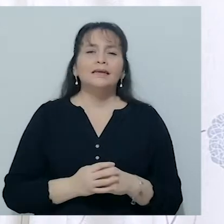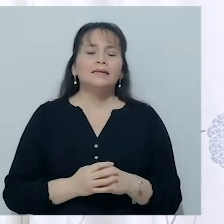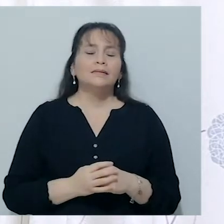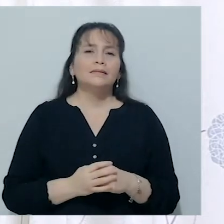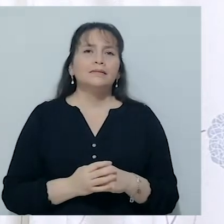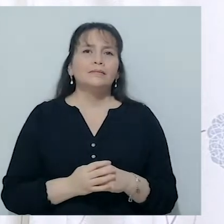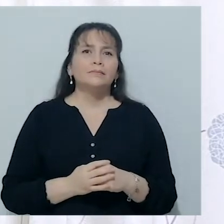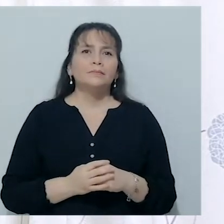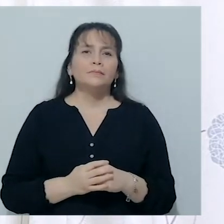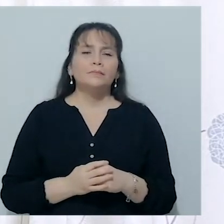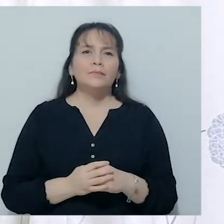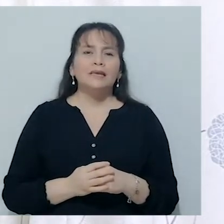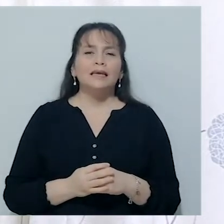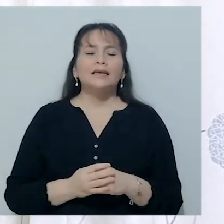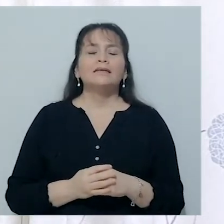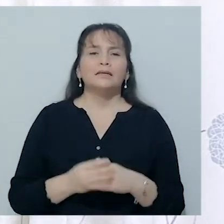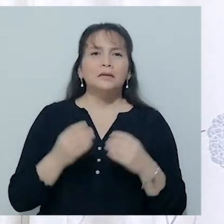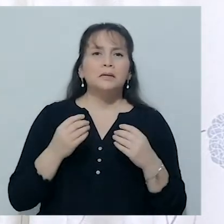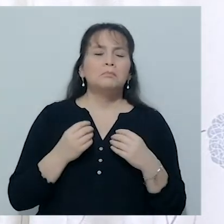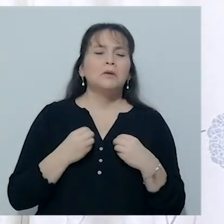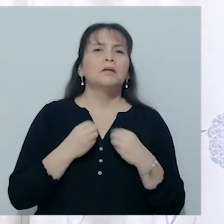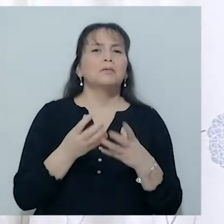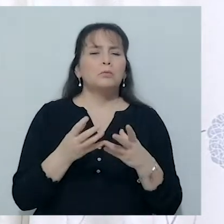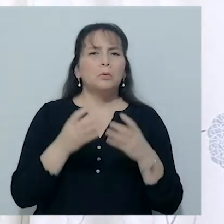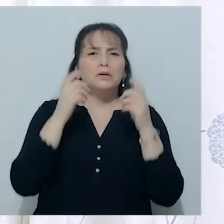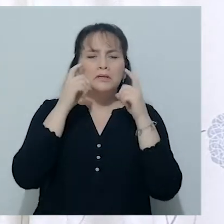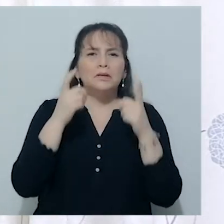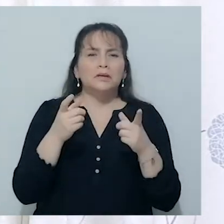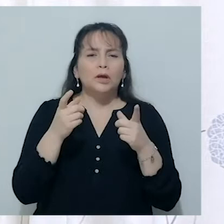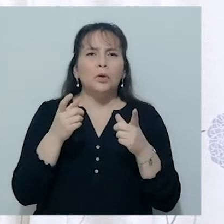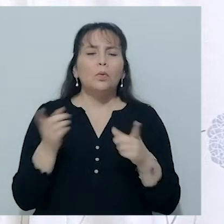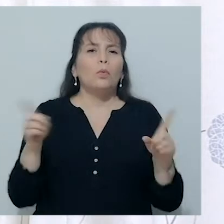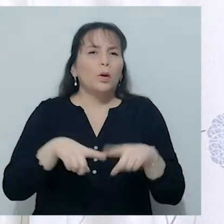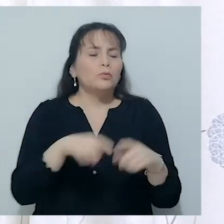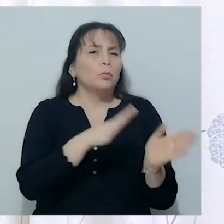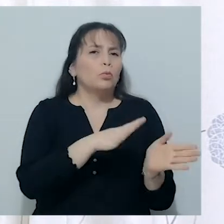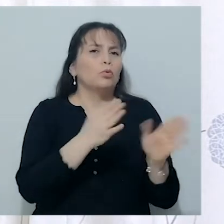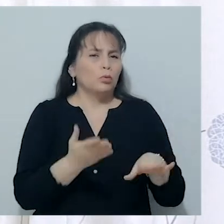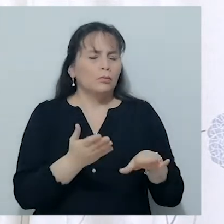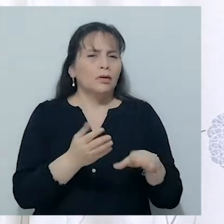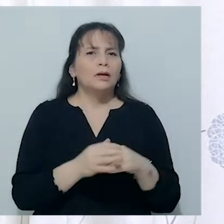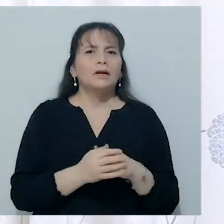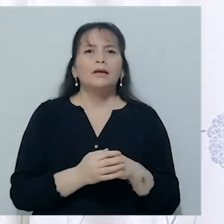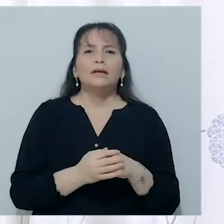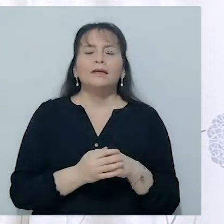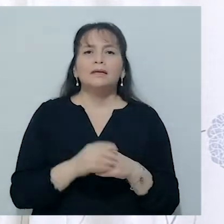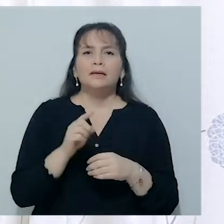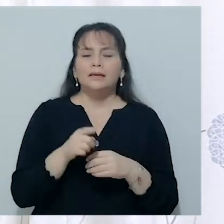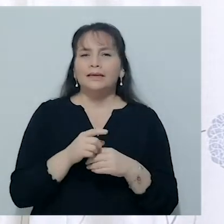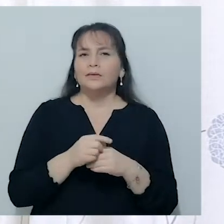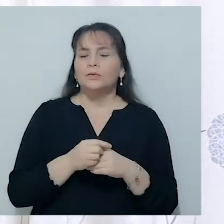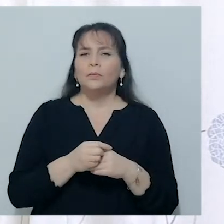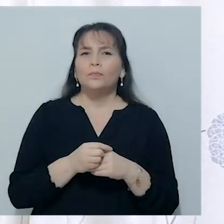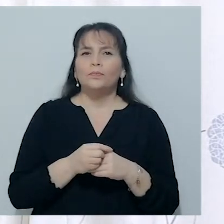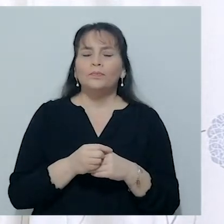el dinero de los miembros de su familia. Evidentemente ella no culpó a su ex esposo en este caso por